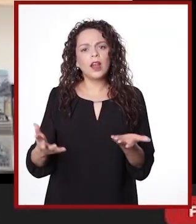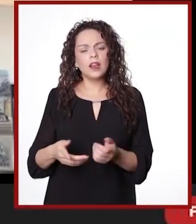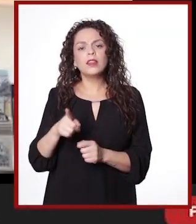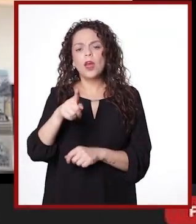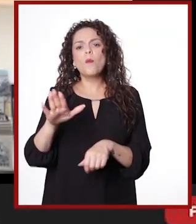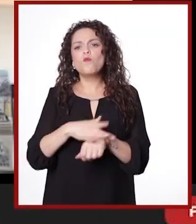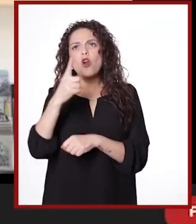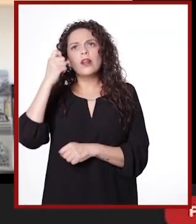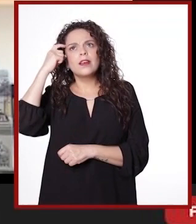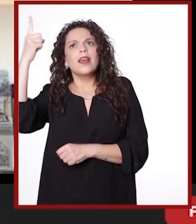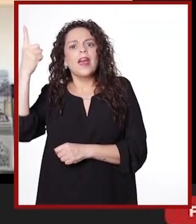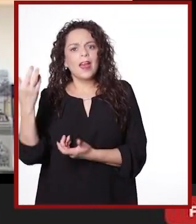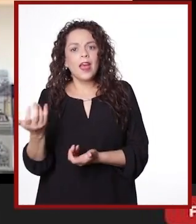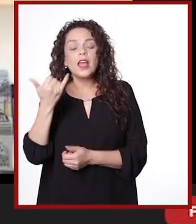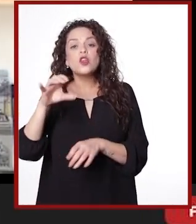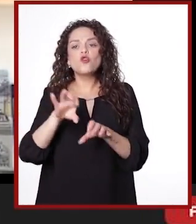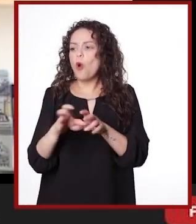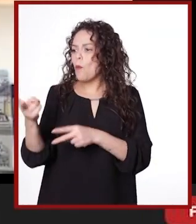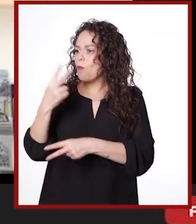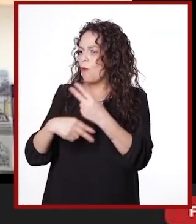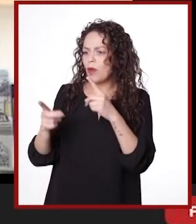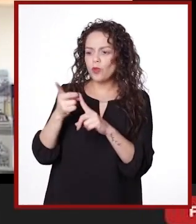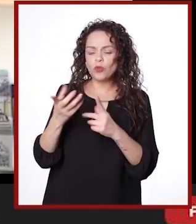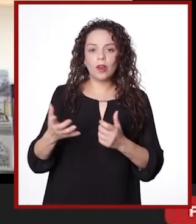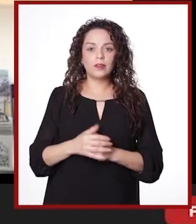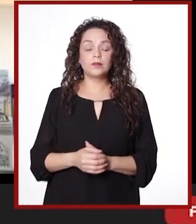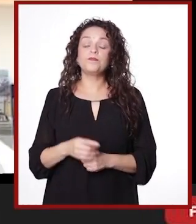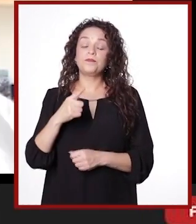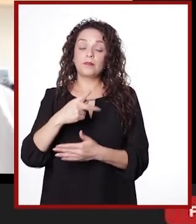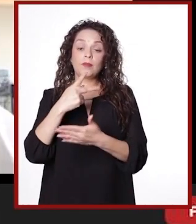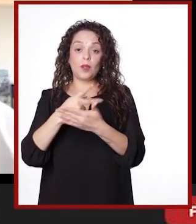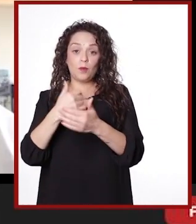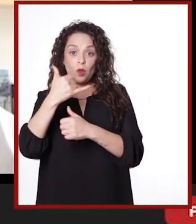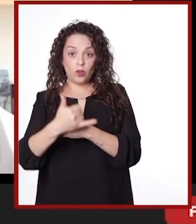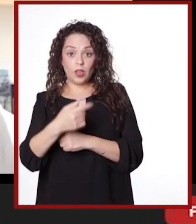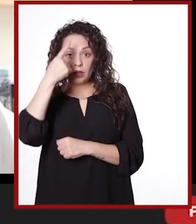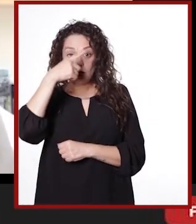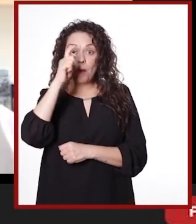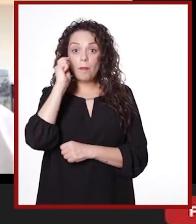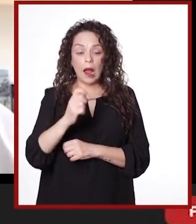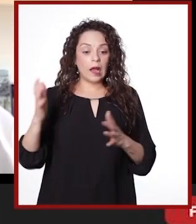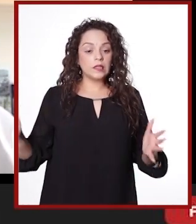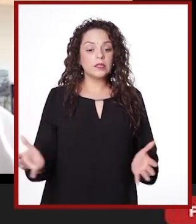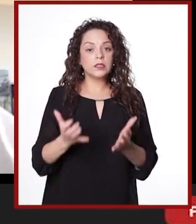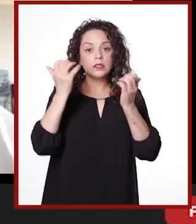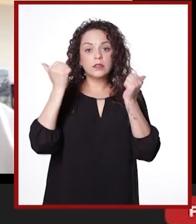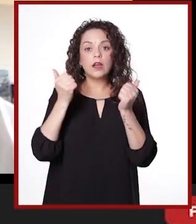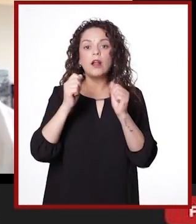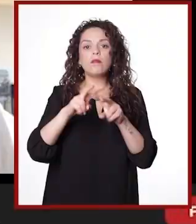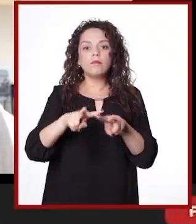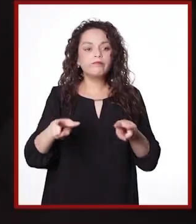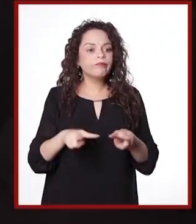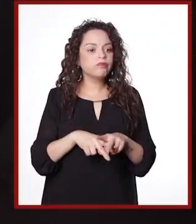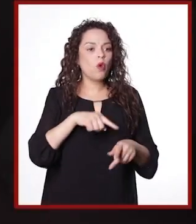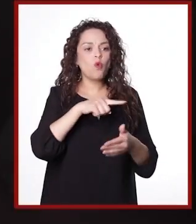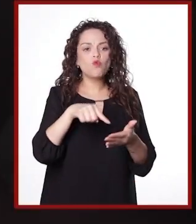beneficia? Vía Verde es un proyecto que busca recuperar las áreas verdes de la Ciudad de México.